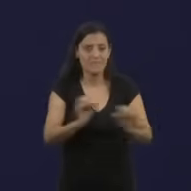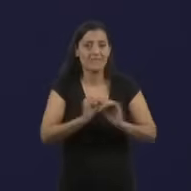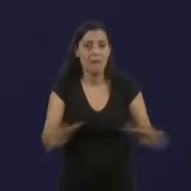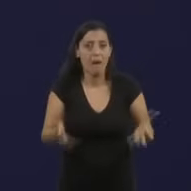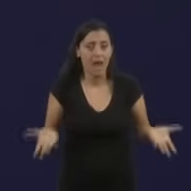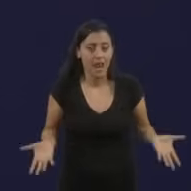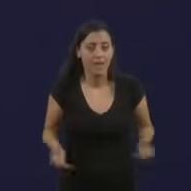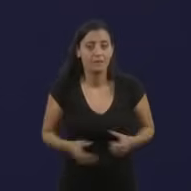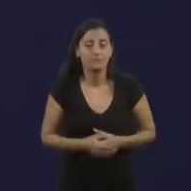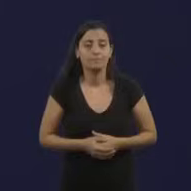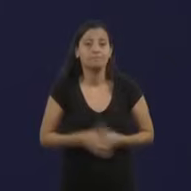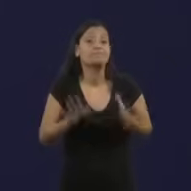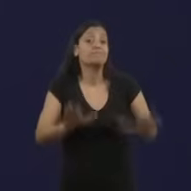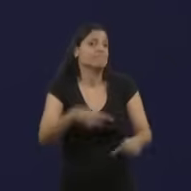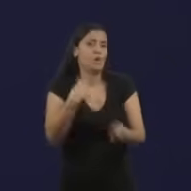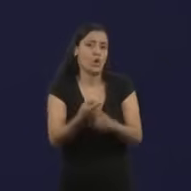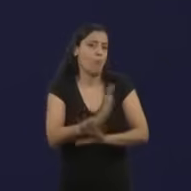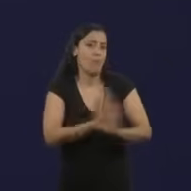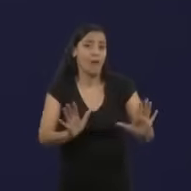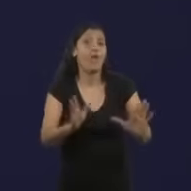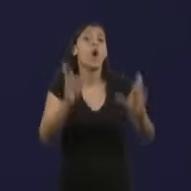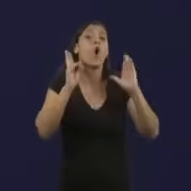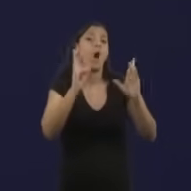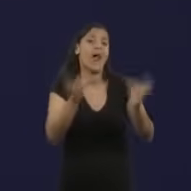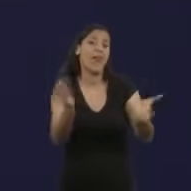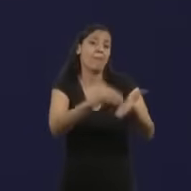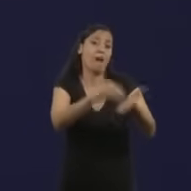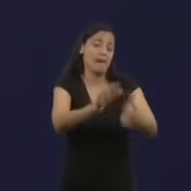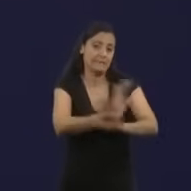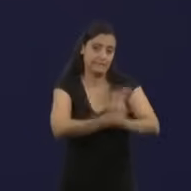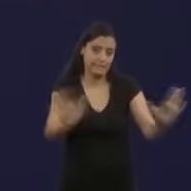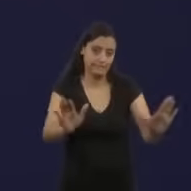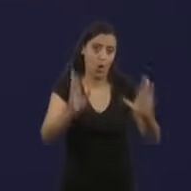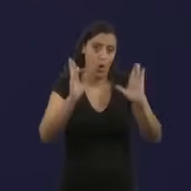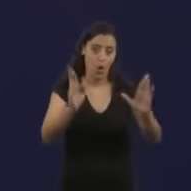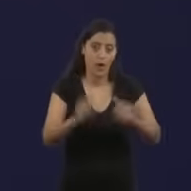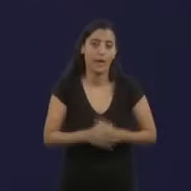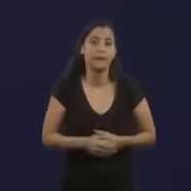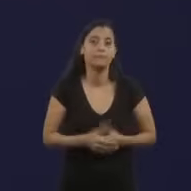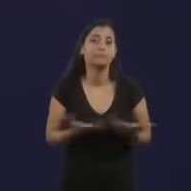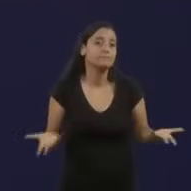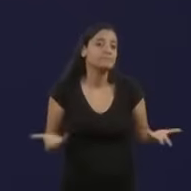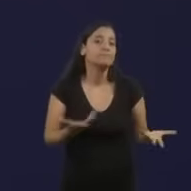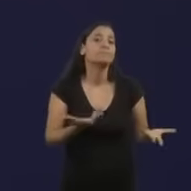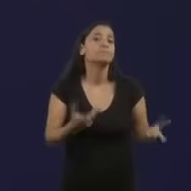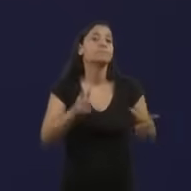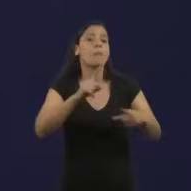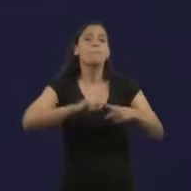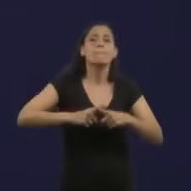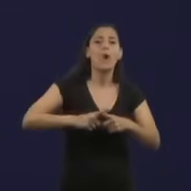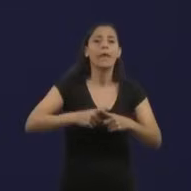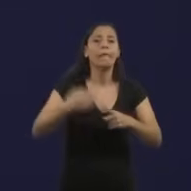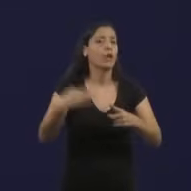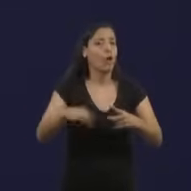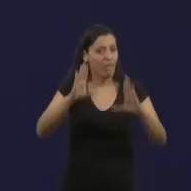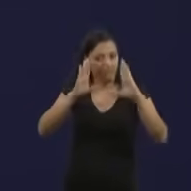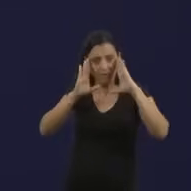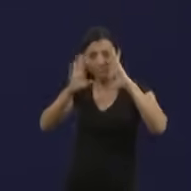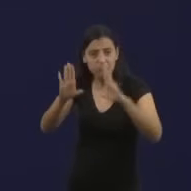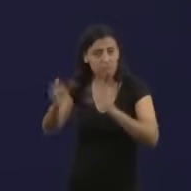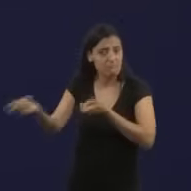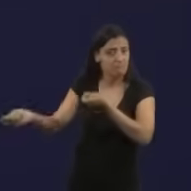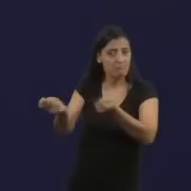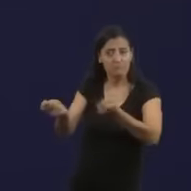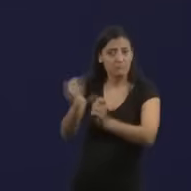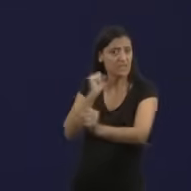pasar y ojalá que que no se repitan los gobernantes se tienen que dedicar a gobernar y a tratar de